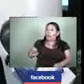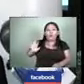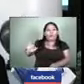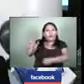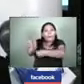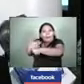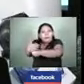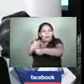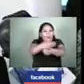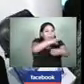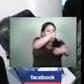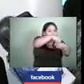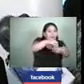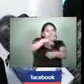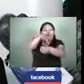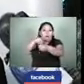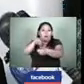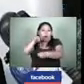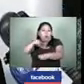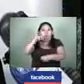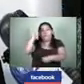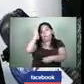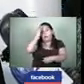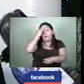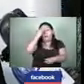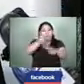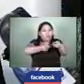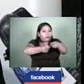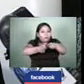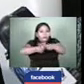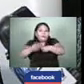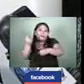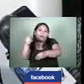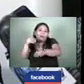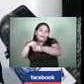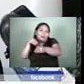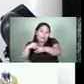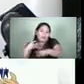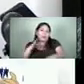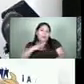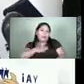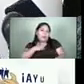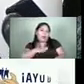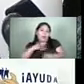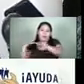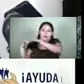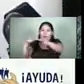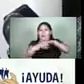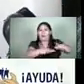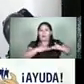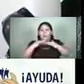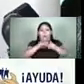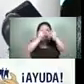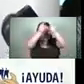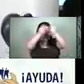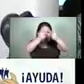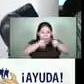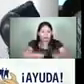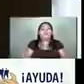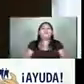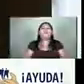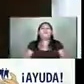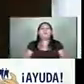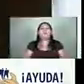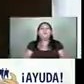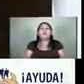ellos puedan registrar de forma adecuada los fondos que estos reciben y pues exista una estandarización de las cuentas de los partidos